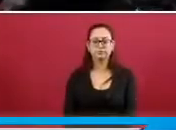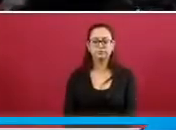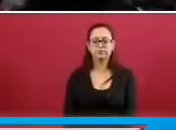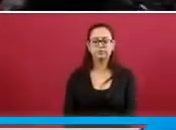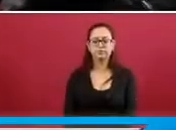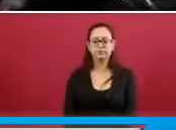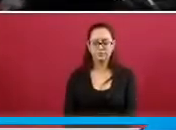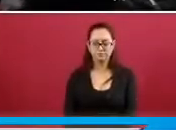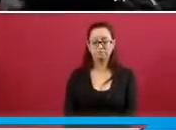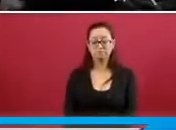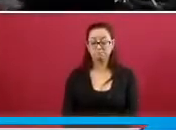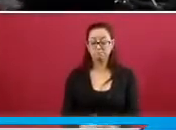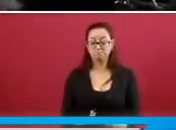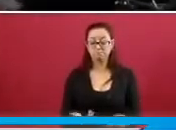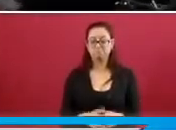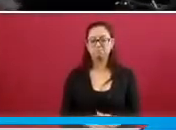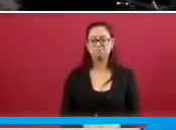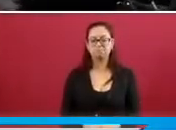Efectivamente,